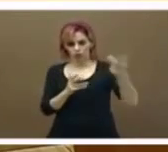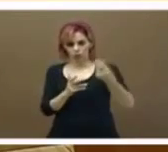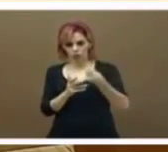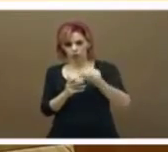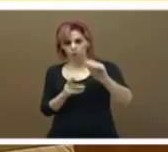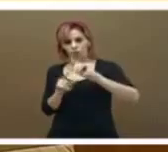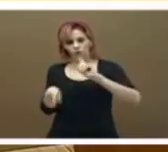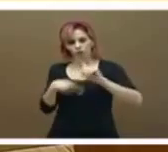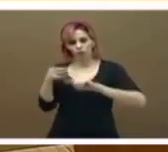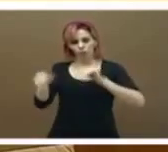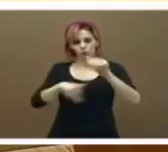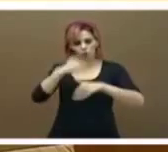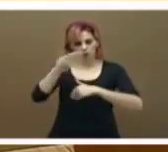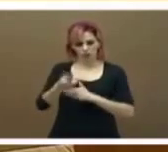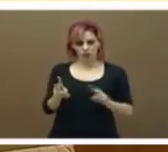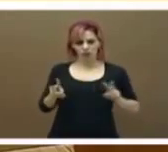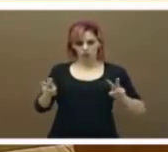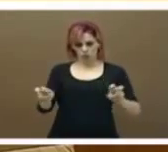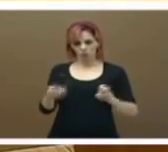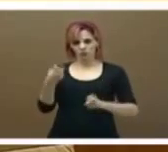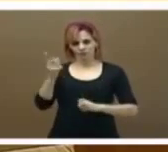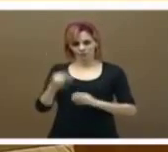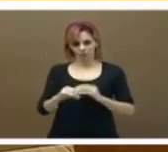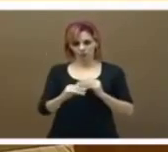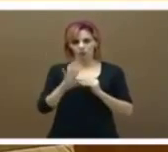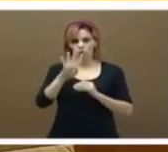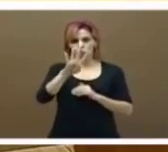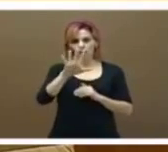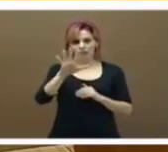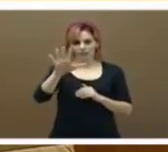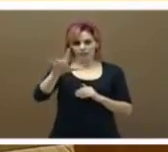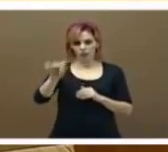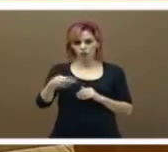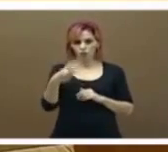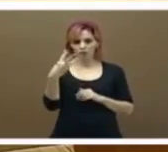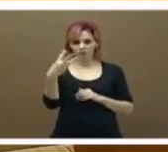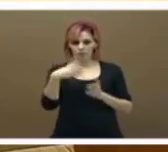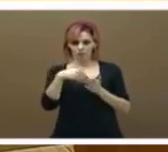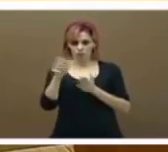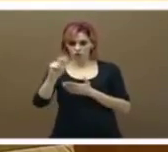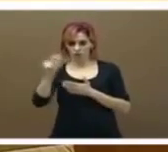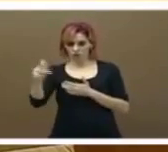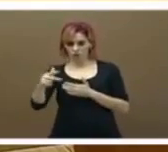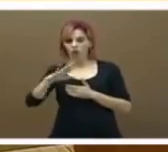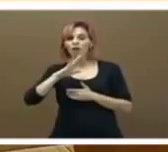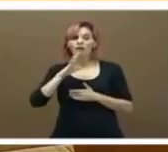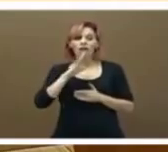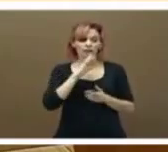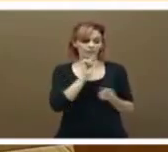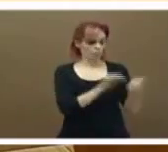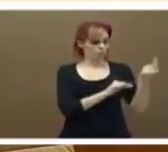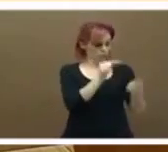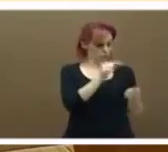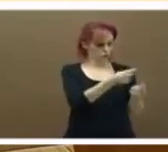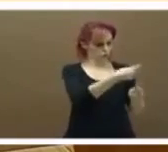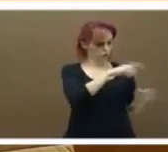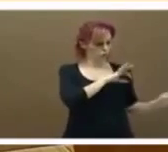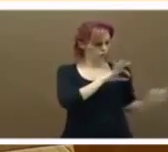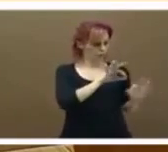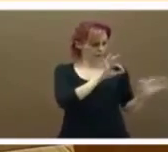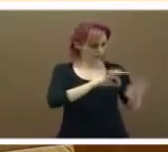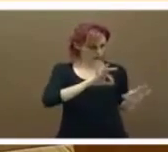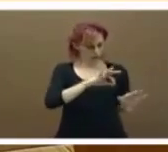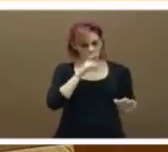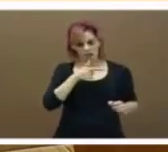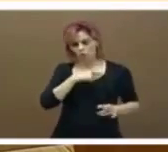dado estabilidad a un presupuesto de 45,3 millones de euros que ustedes no dejaron preparado. Un poco de más